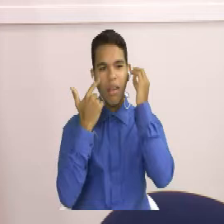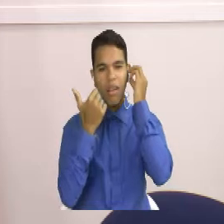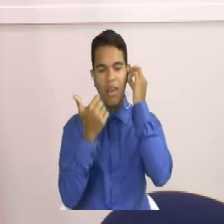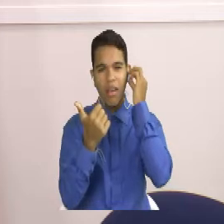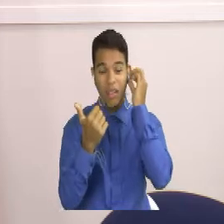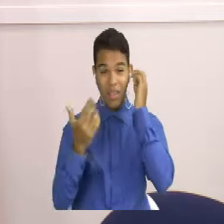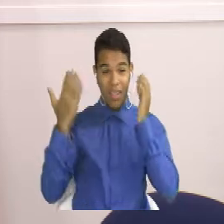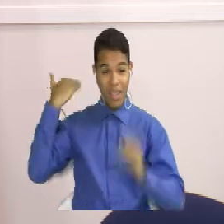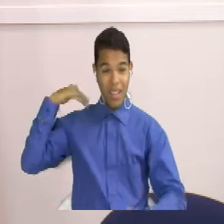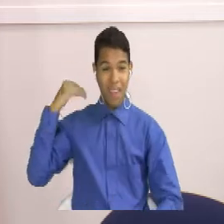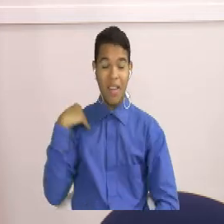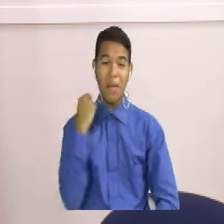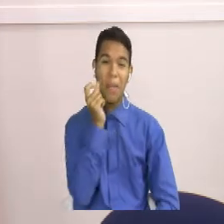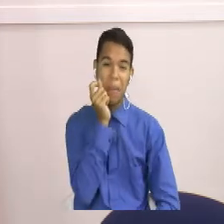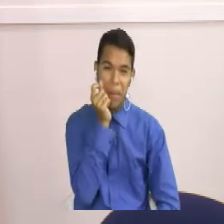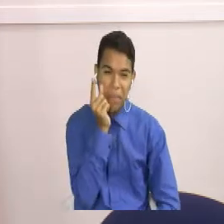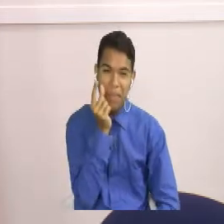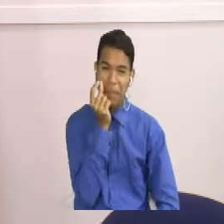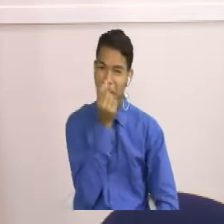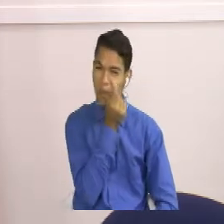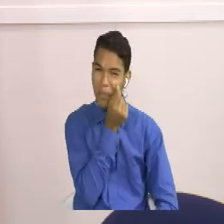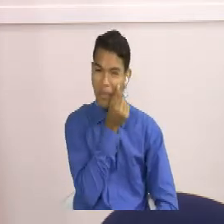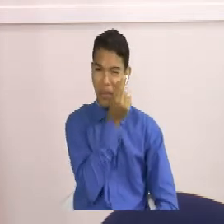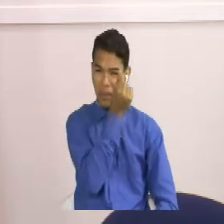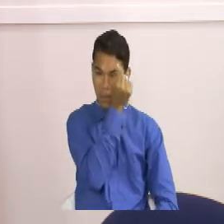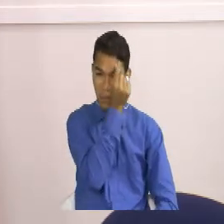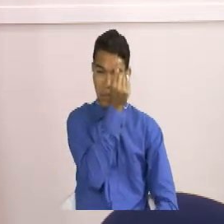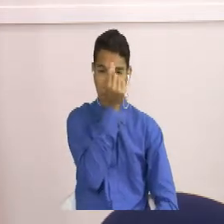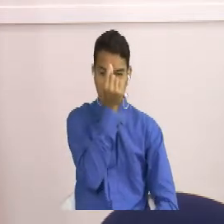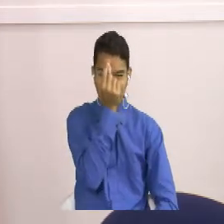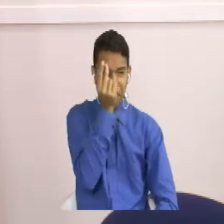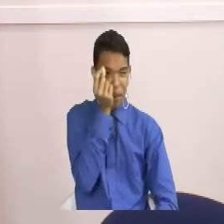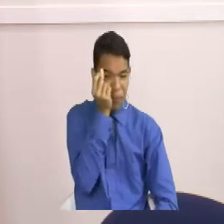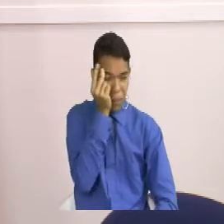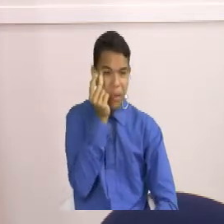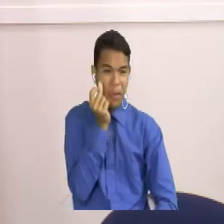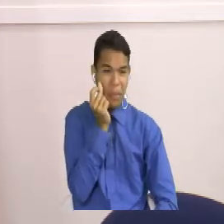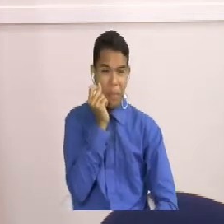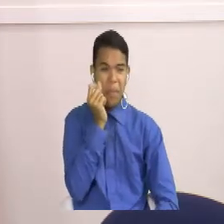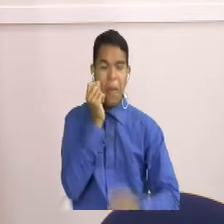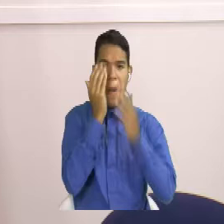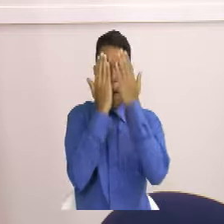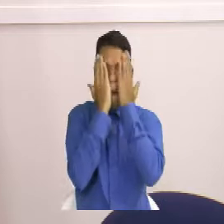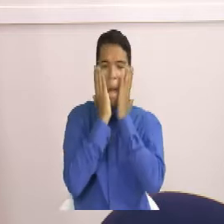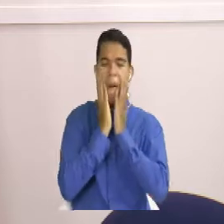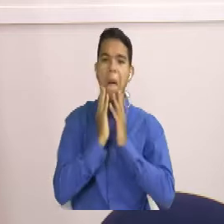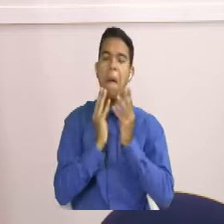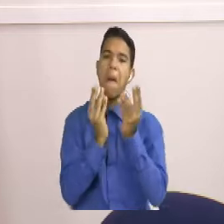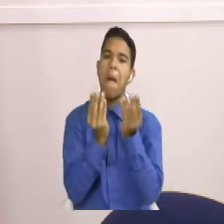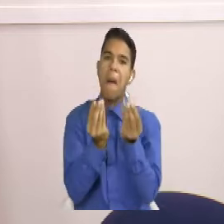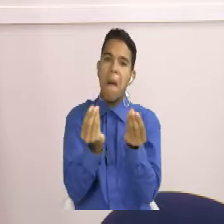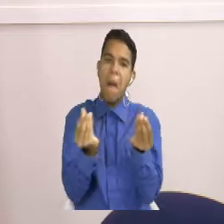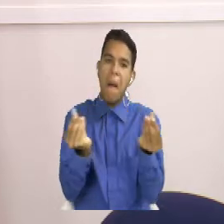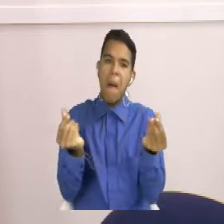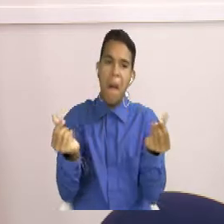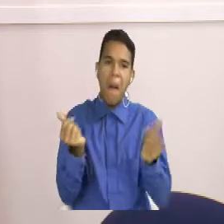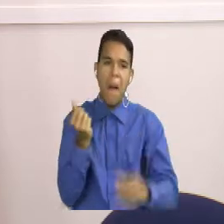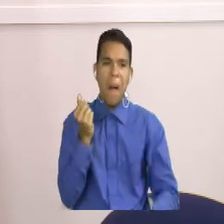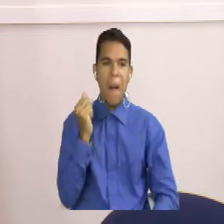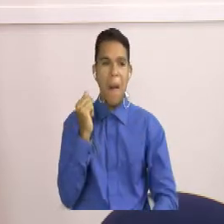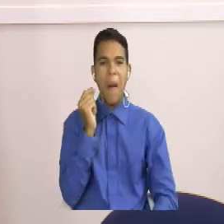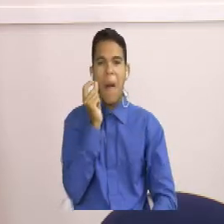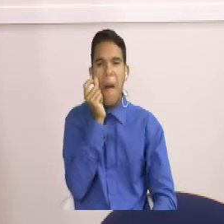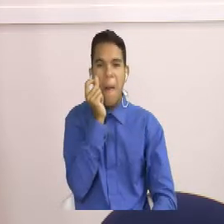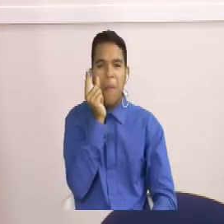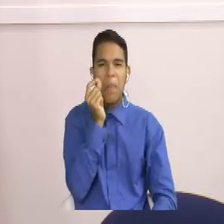frecuencia barritos, algunas imperfecciones en la piel y se me quitaron. Los barritos me salen en menor